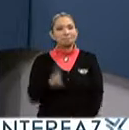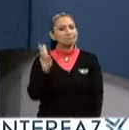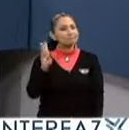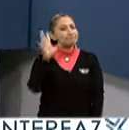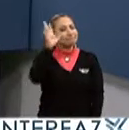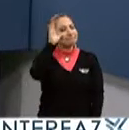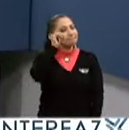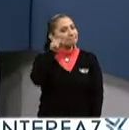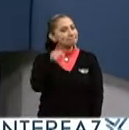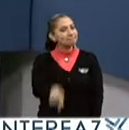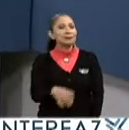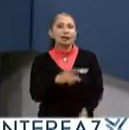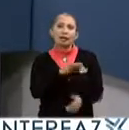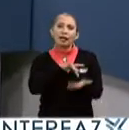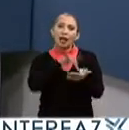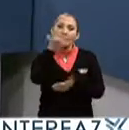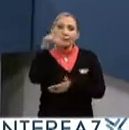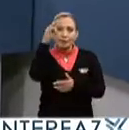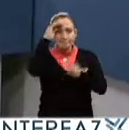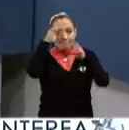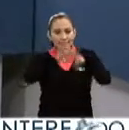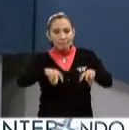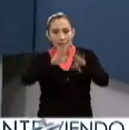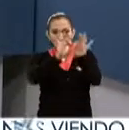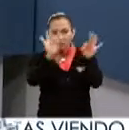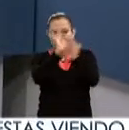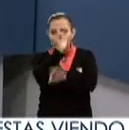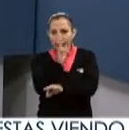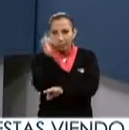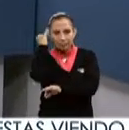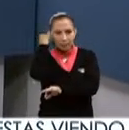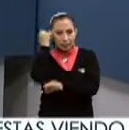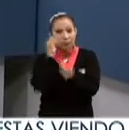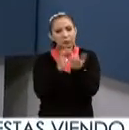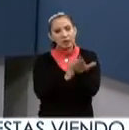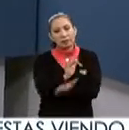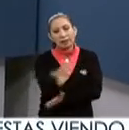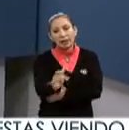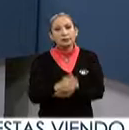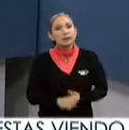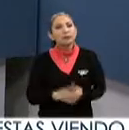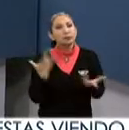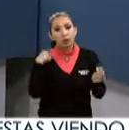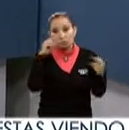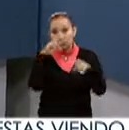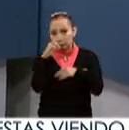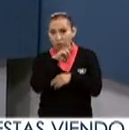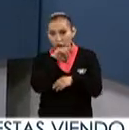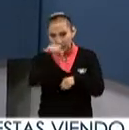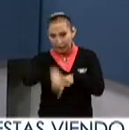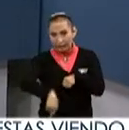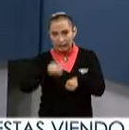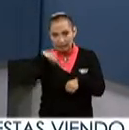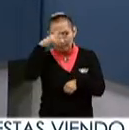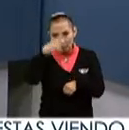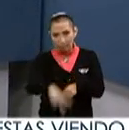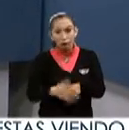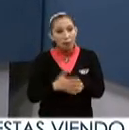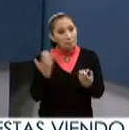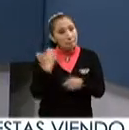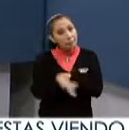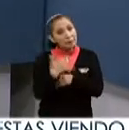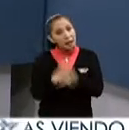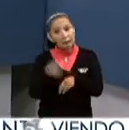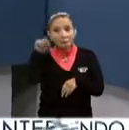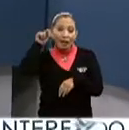Completamente de acuerdo contigo, Javier. Gracias por esta reflexión y la importancia de las lenguas indígenas. Muchísimas gracias. Nos vemos pronto por acá en México. Mientras